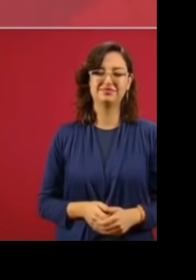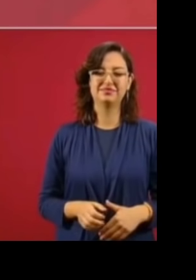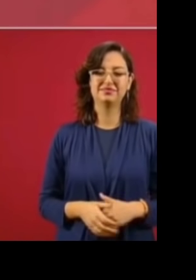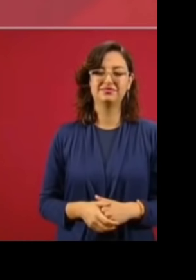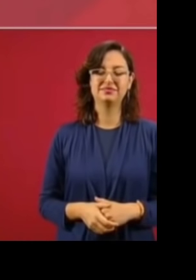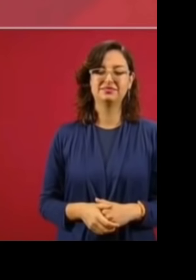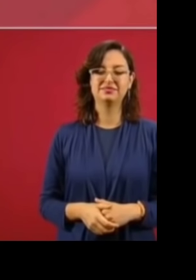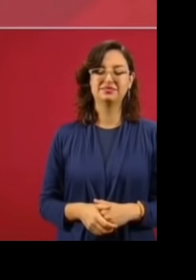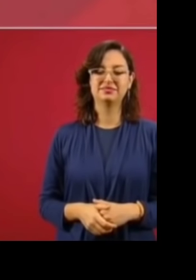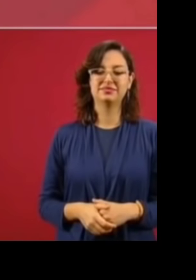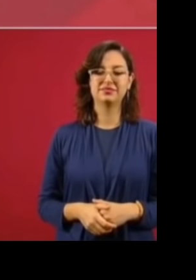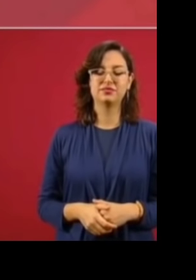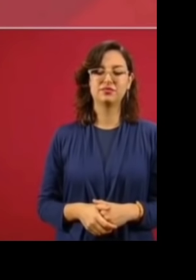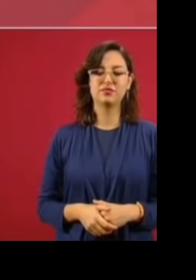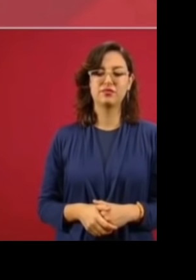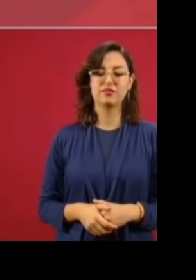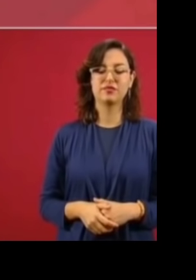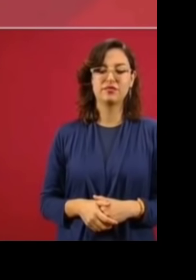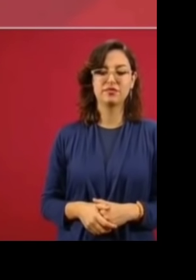se